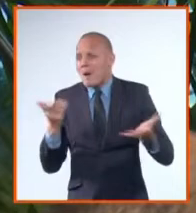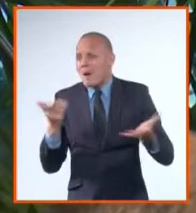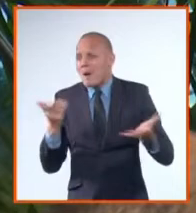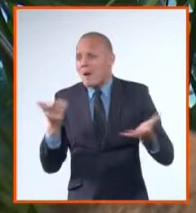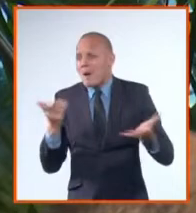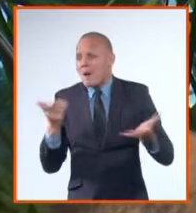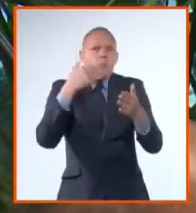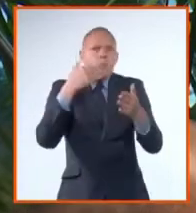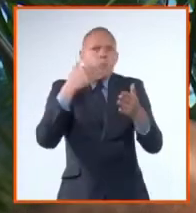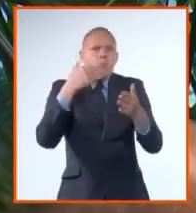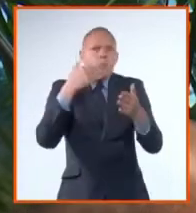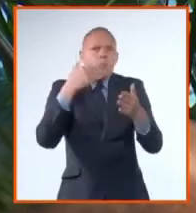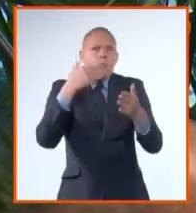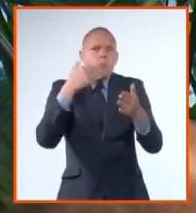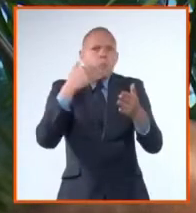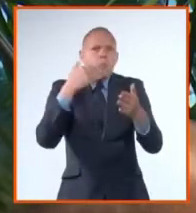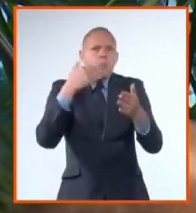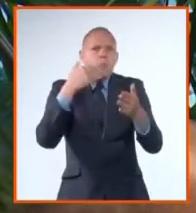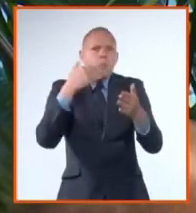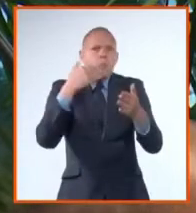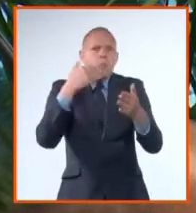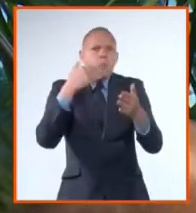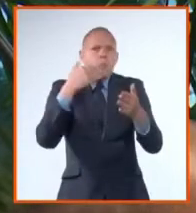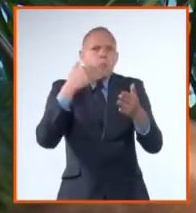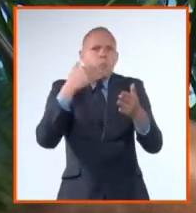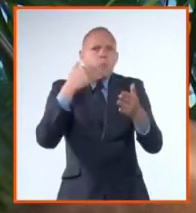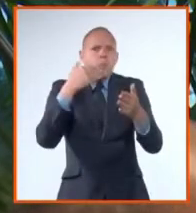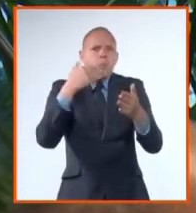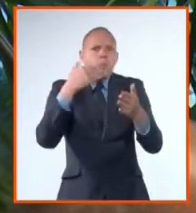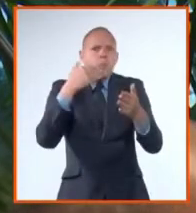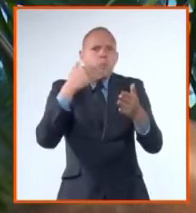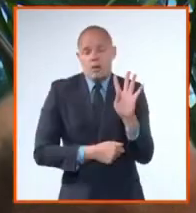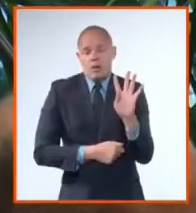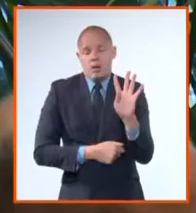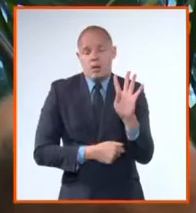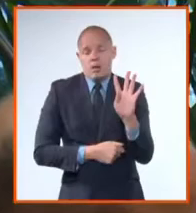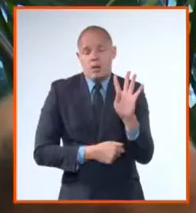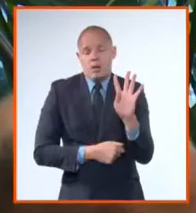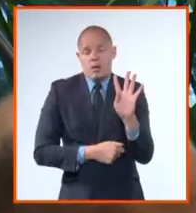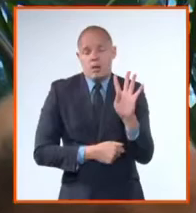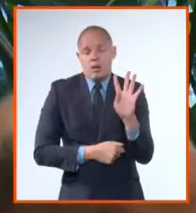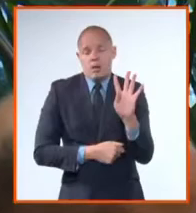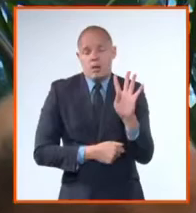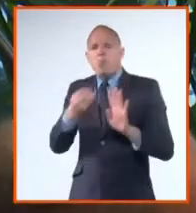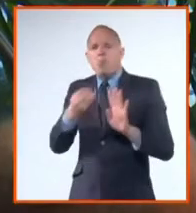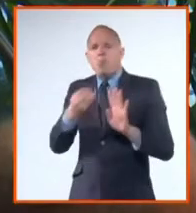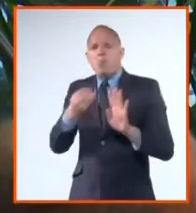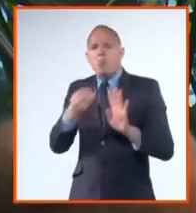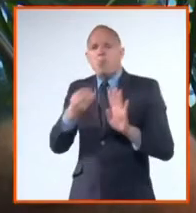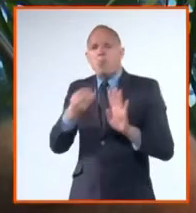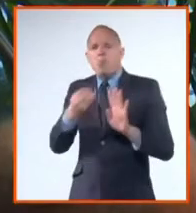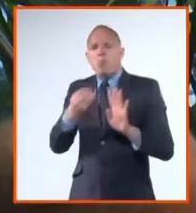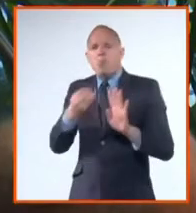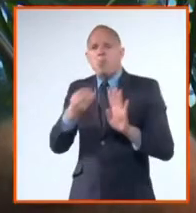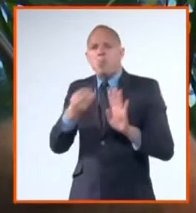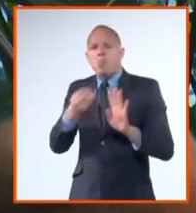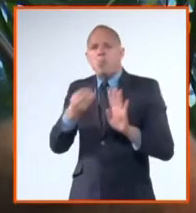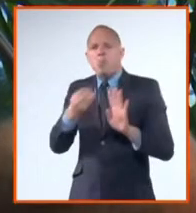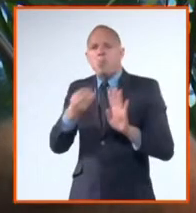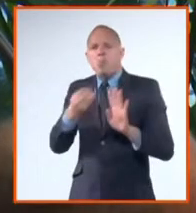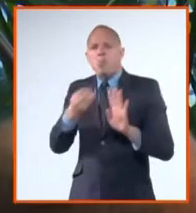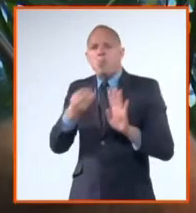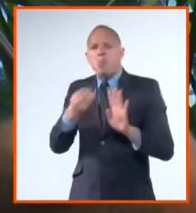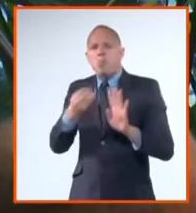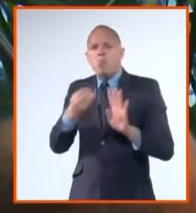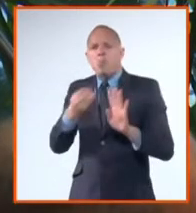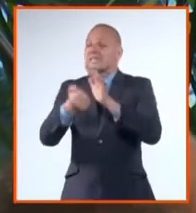no han podido lograr países de alto desarrollo científico. Si nosotros, usted decía hace unos